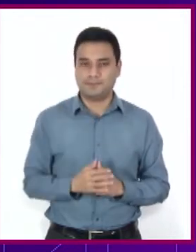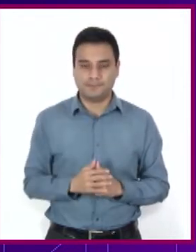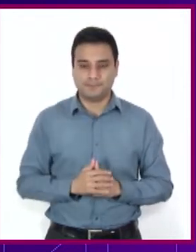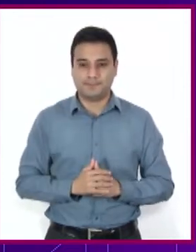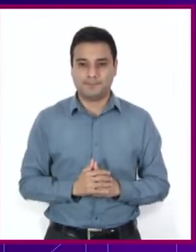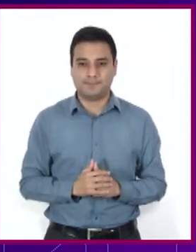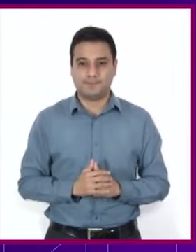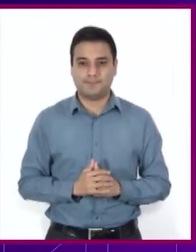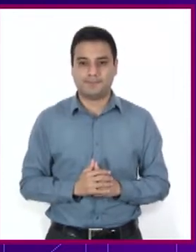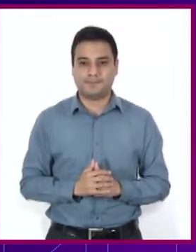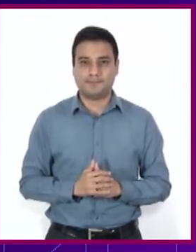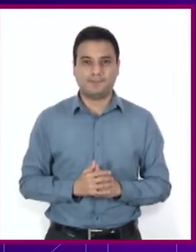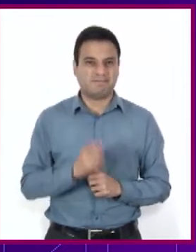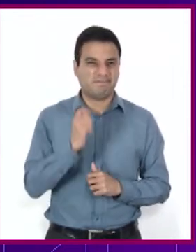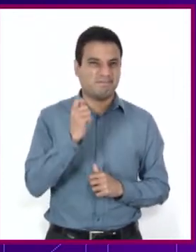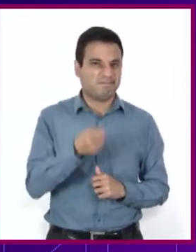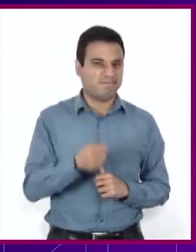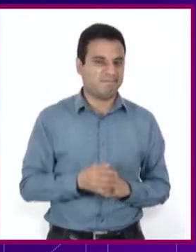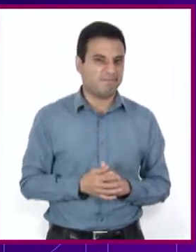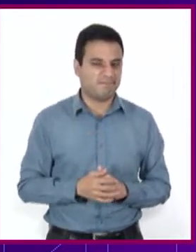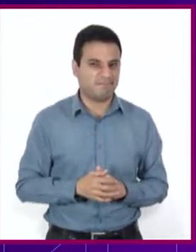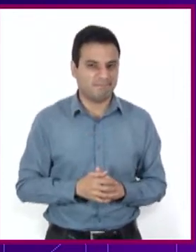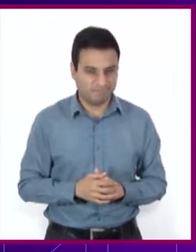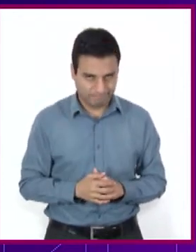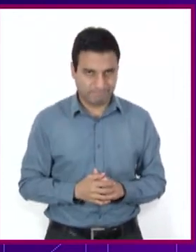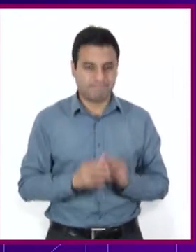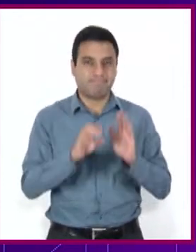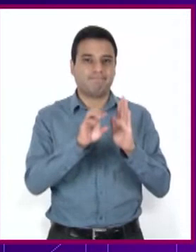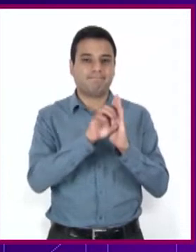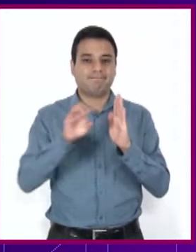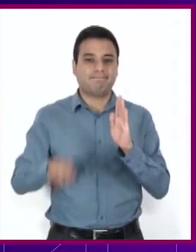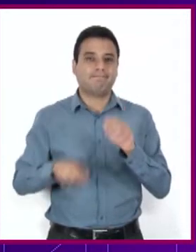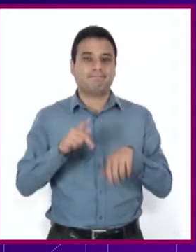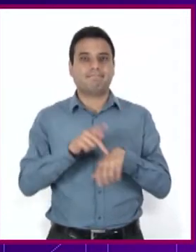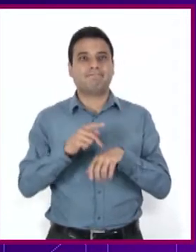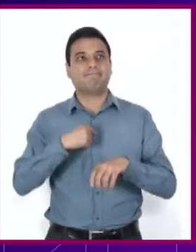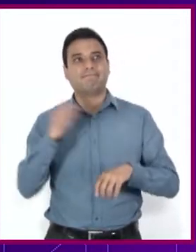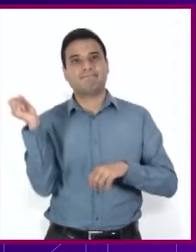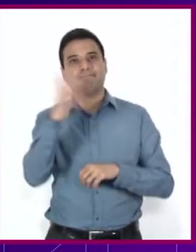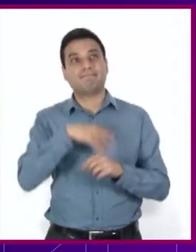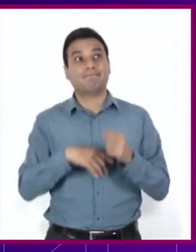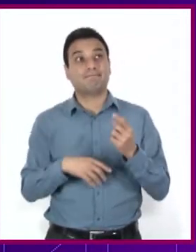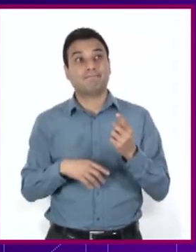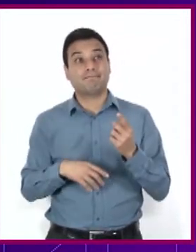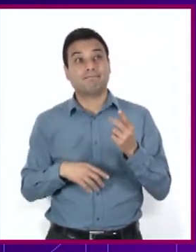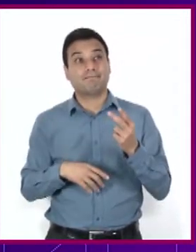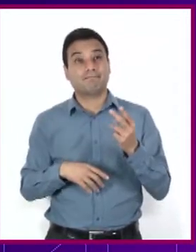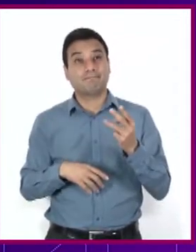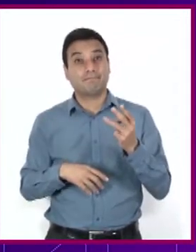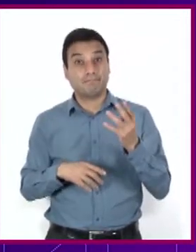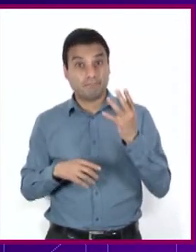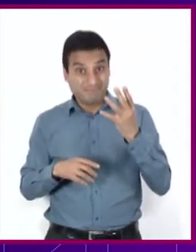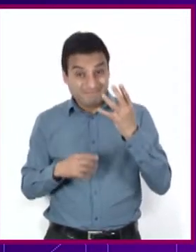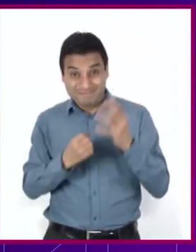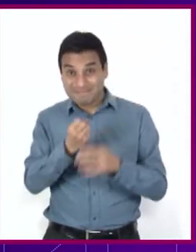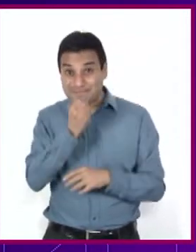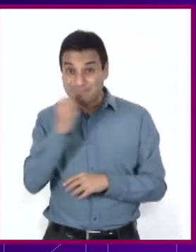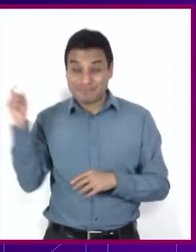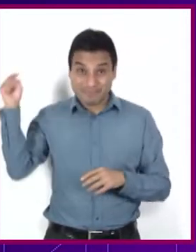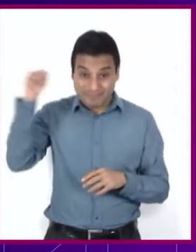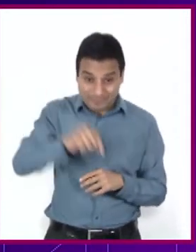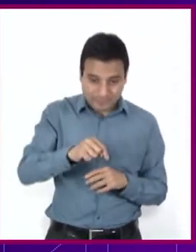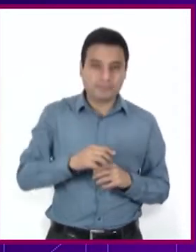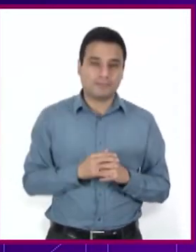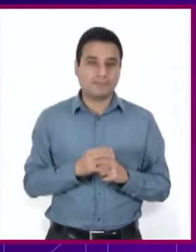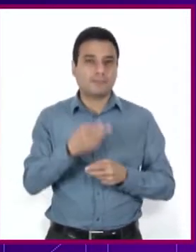2.4. Esto quiere decir que cuando la piedra tarda 4 segundos en chocar con el agua, forma